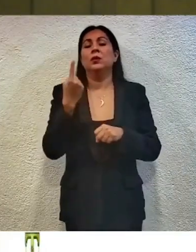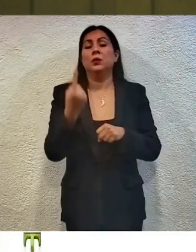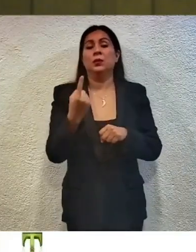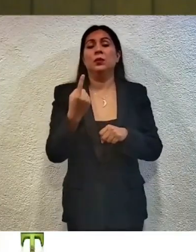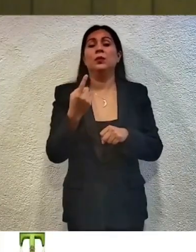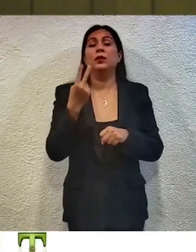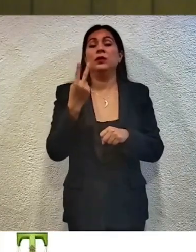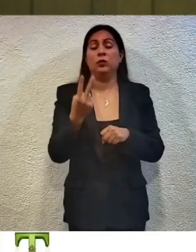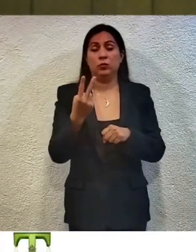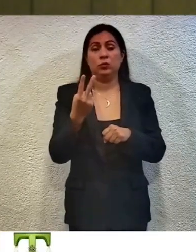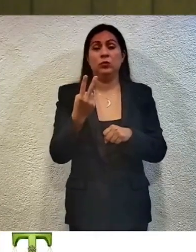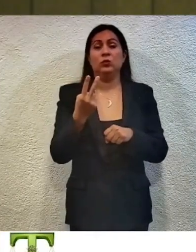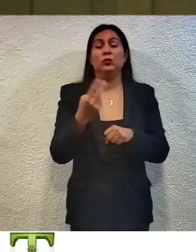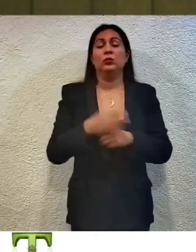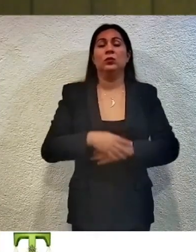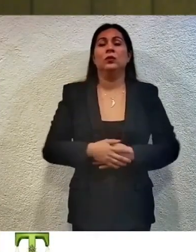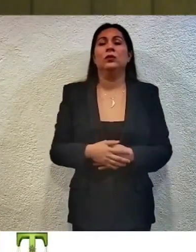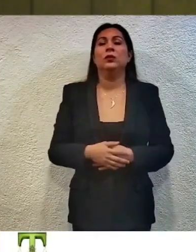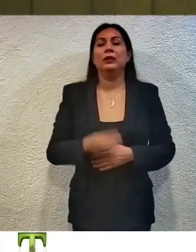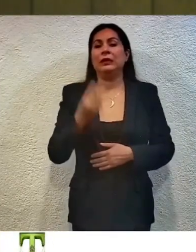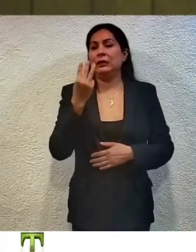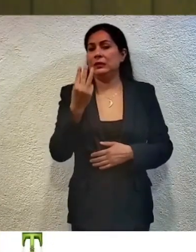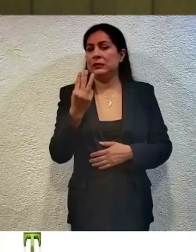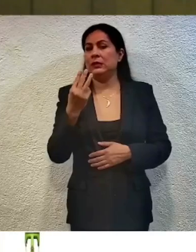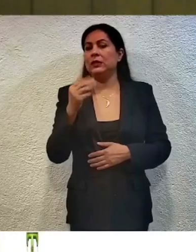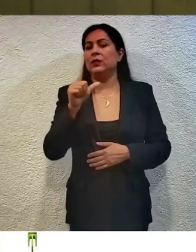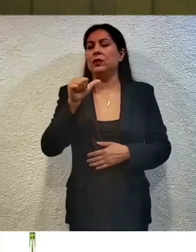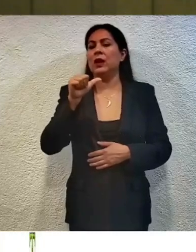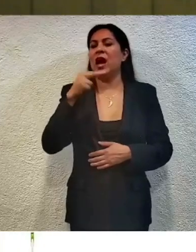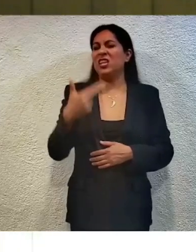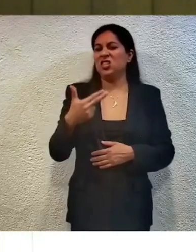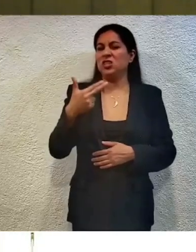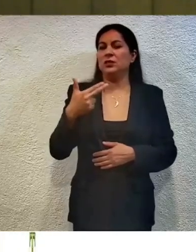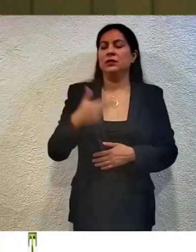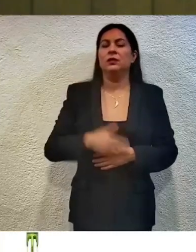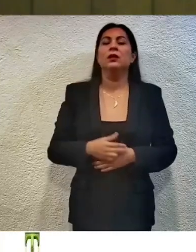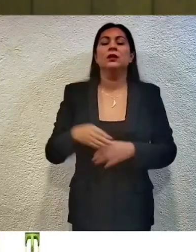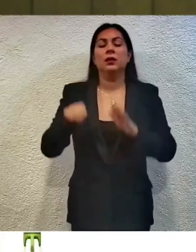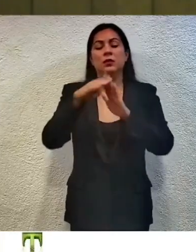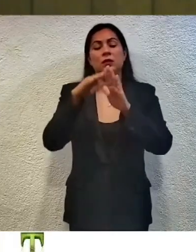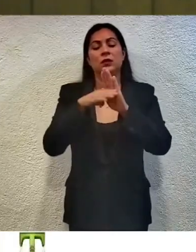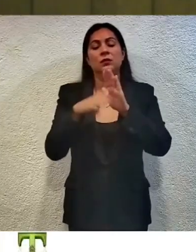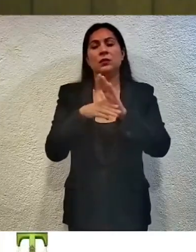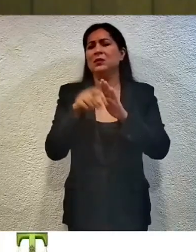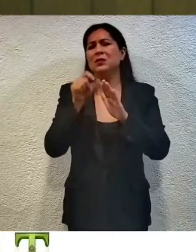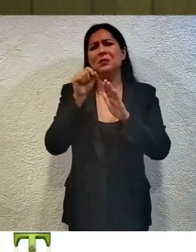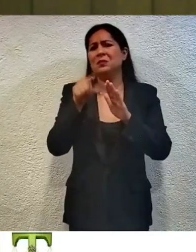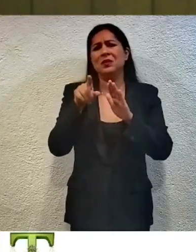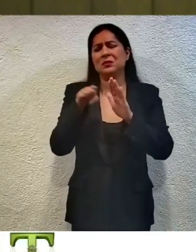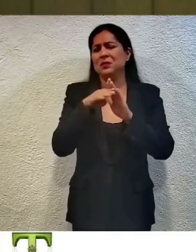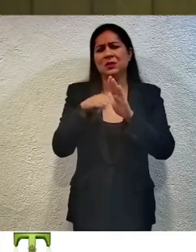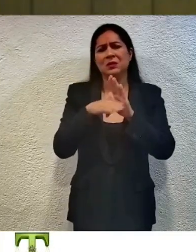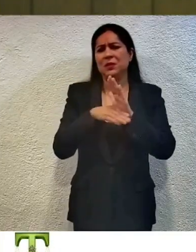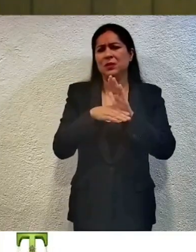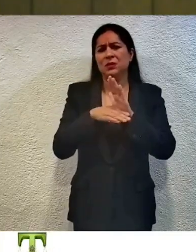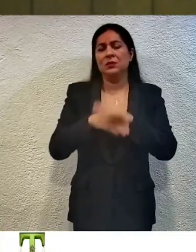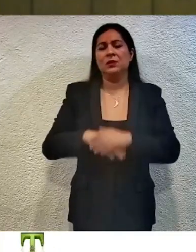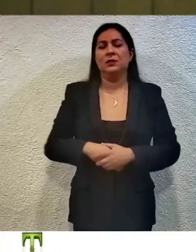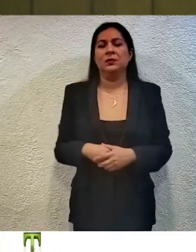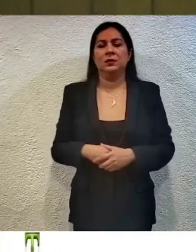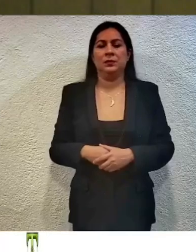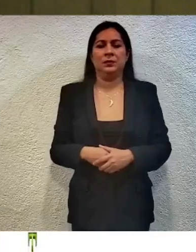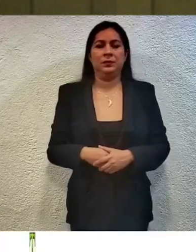y 2 y tercero, inciso H, de los lineamientos, de los mismos lineamientos.